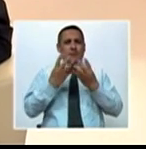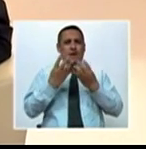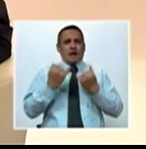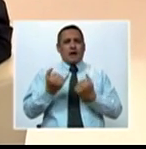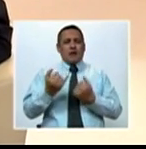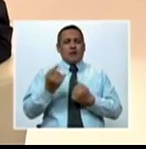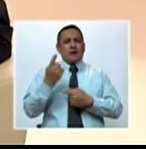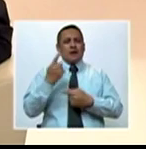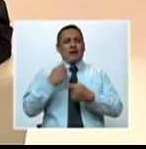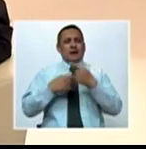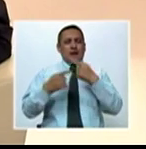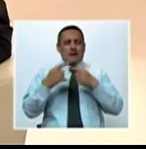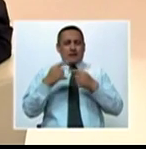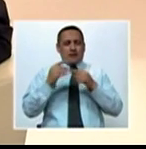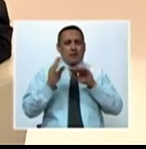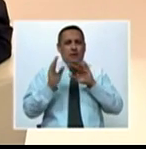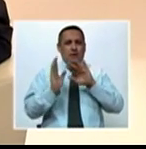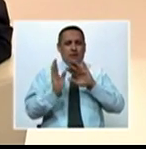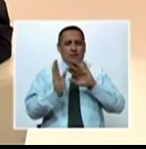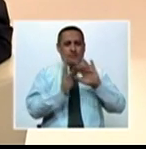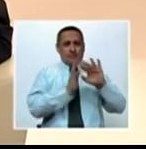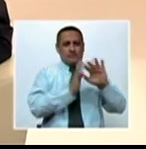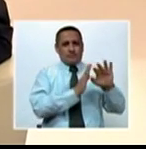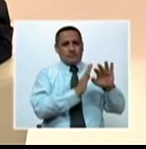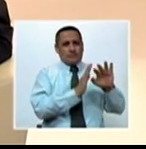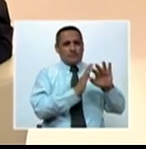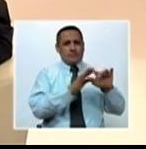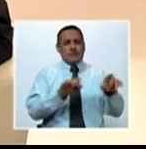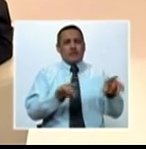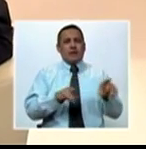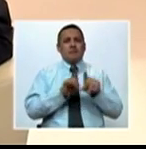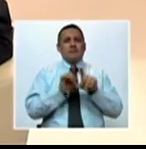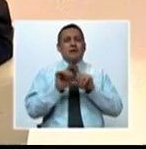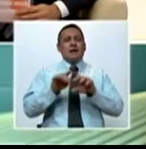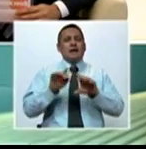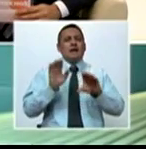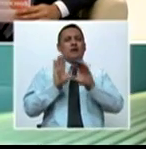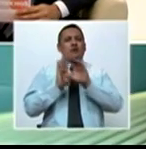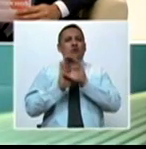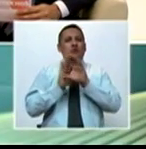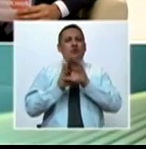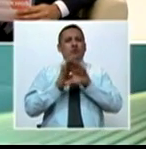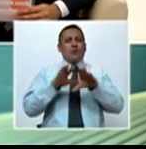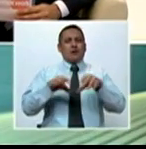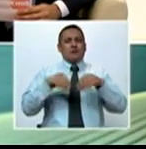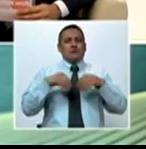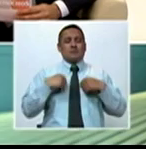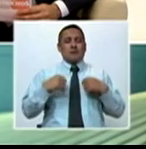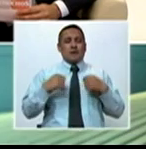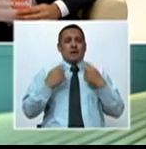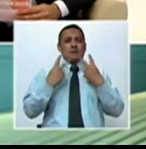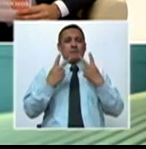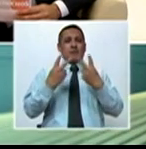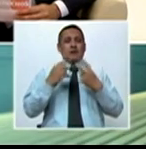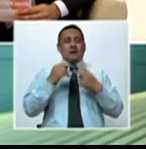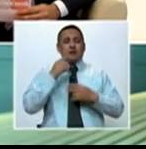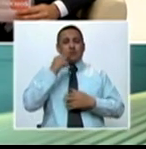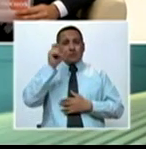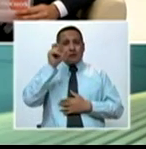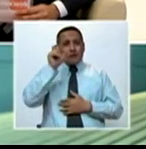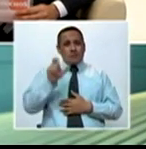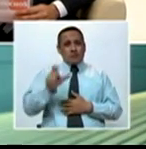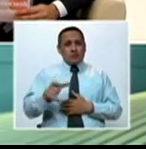a que el código permite que aquel que recibe remuneraciones